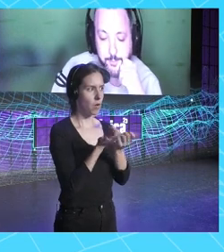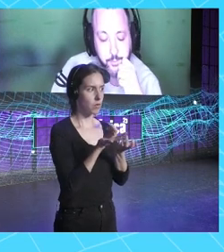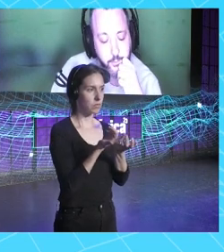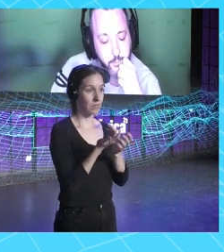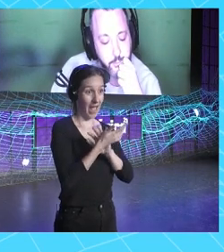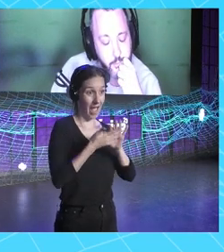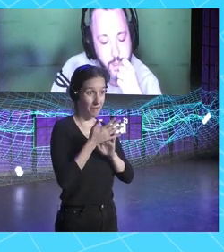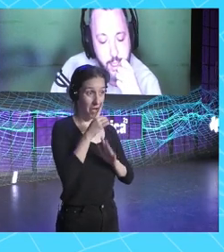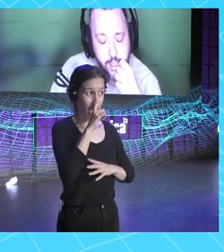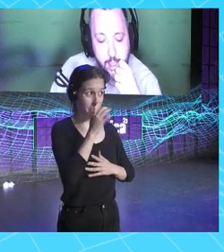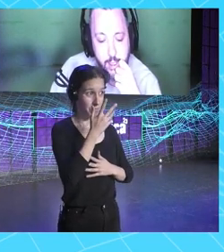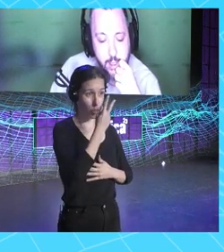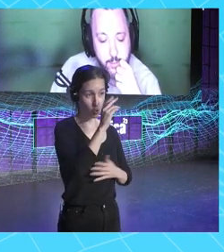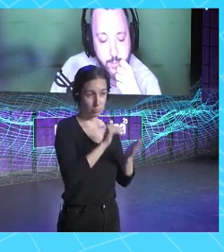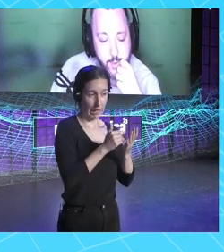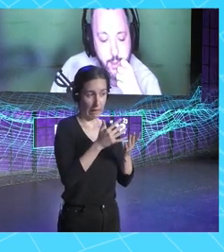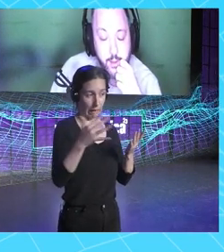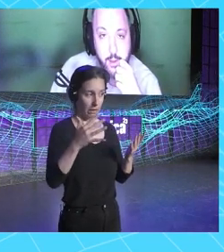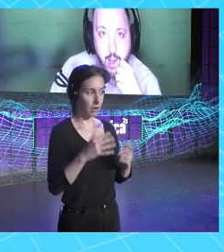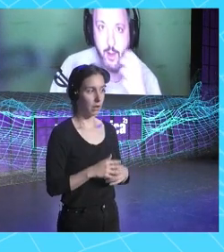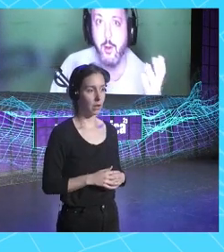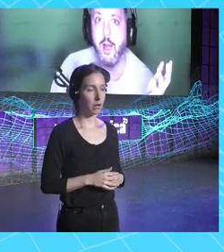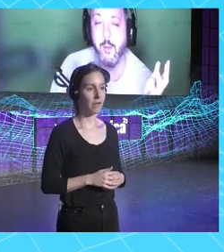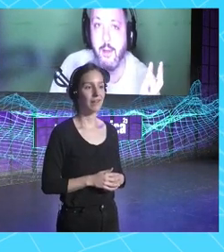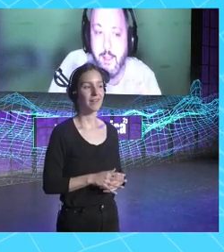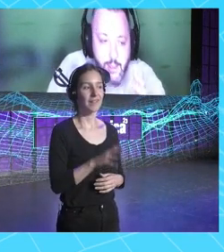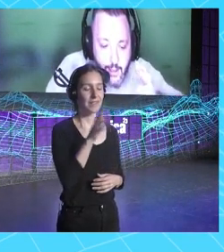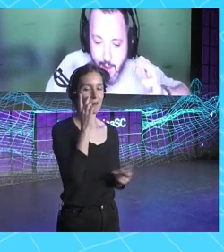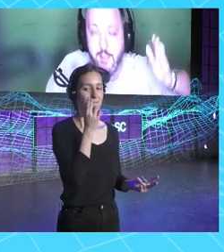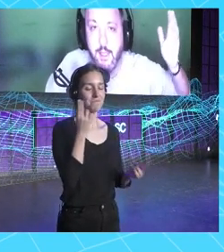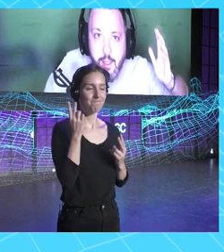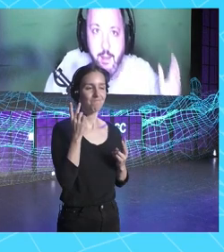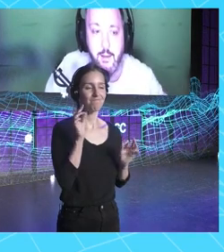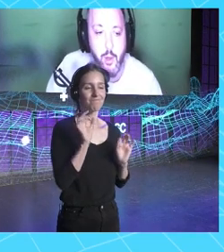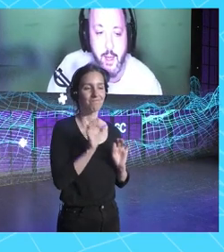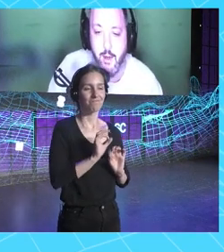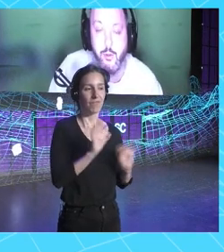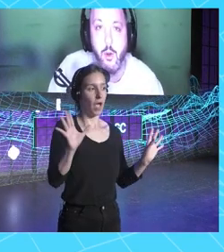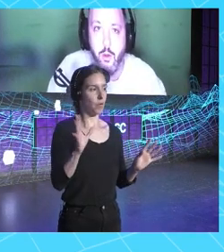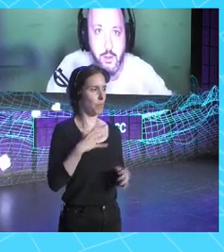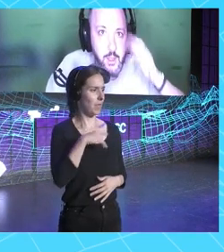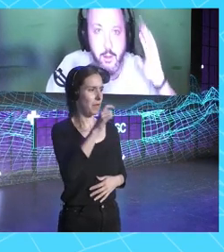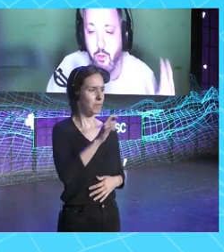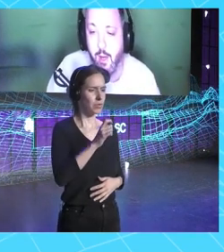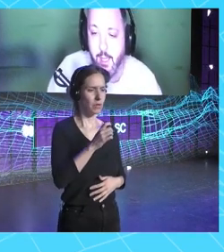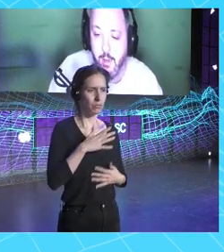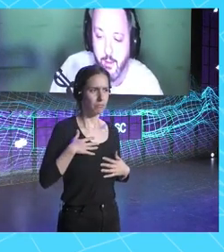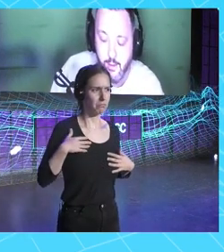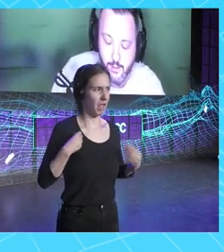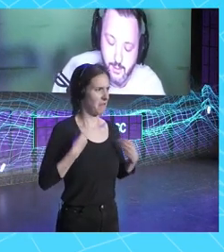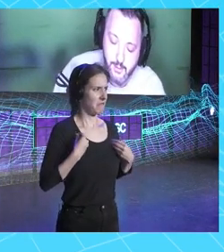poco y ahora veo claramente que sí que Claro que sí que la gente se puede dedicar a los videojuegos toda la